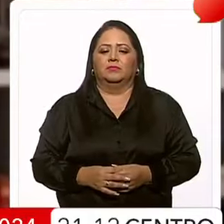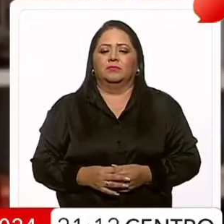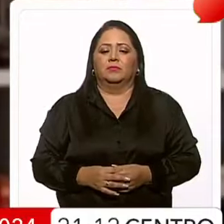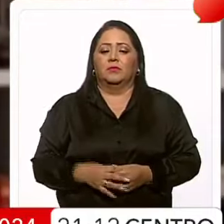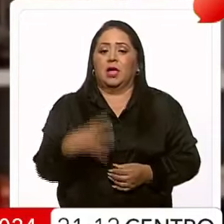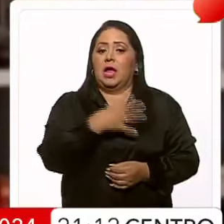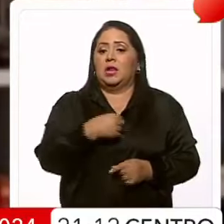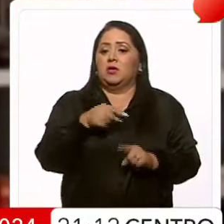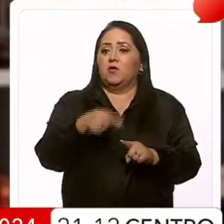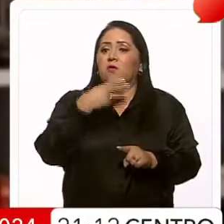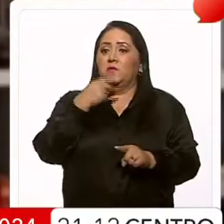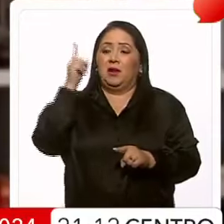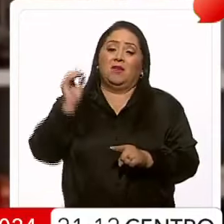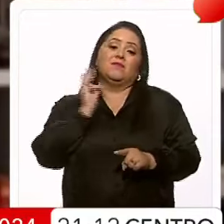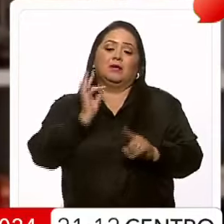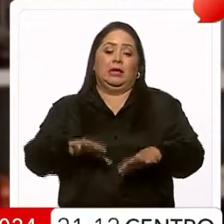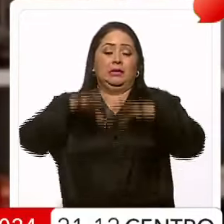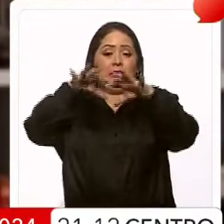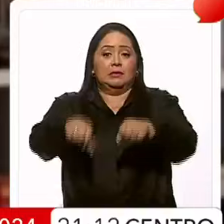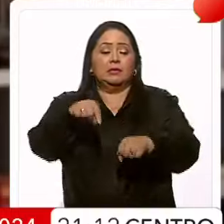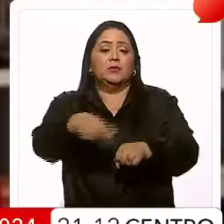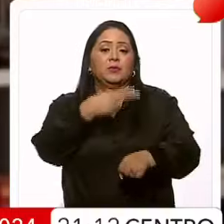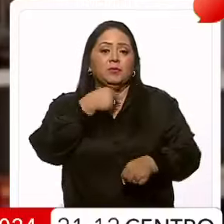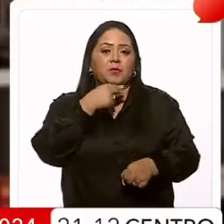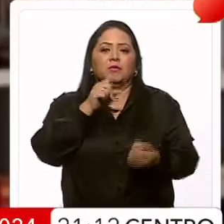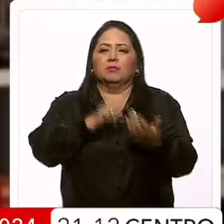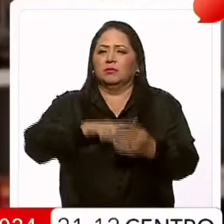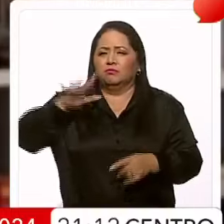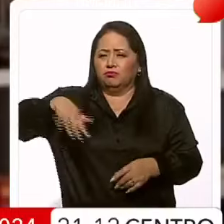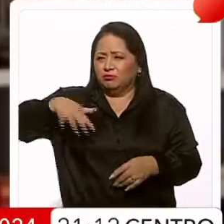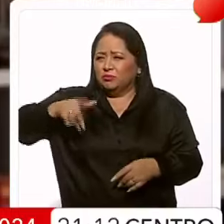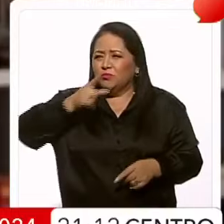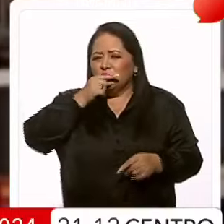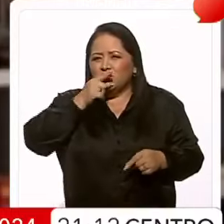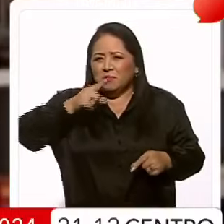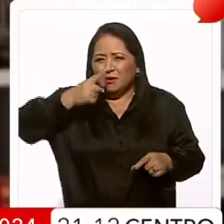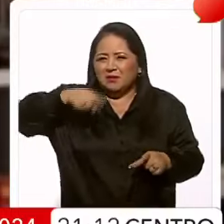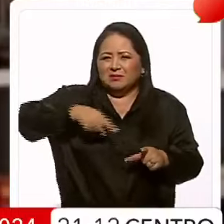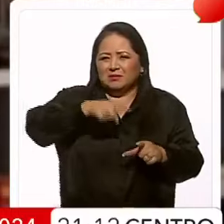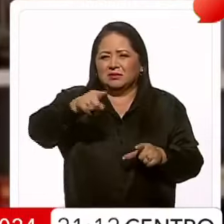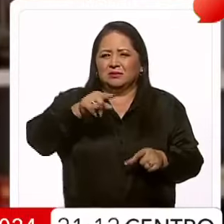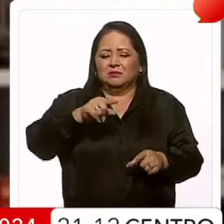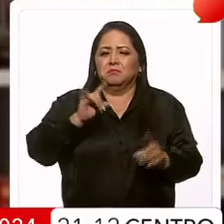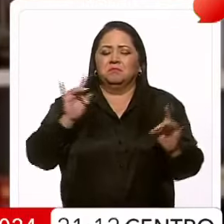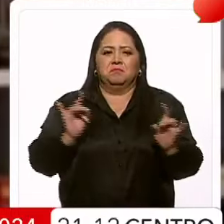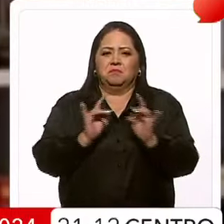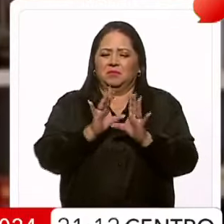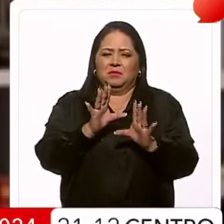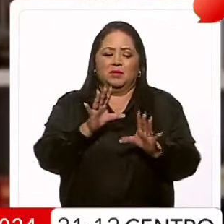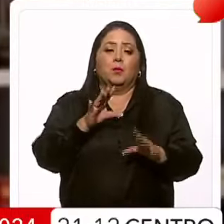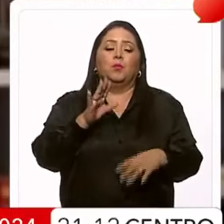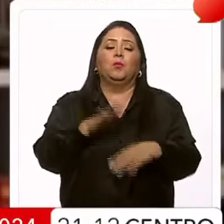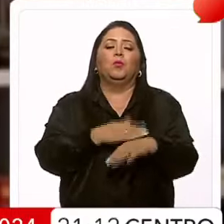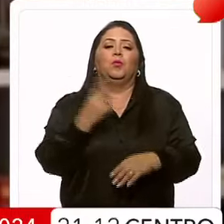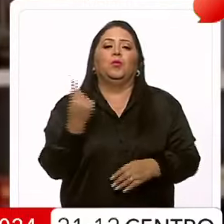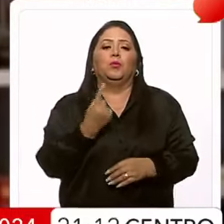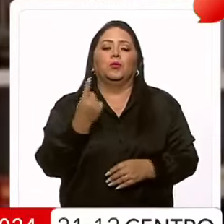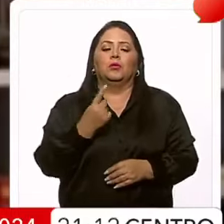Al hijo del Marro lo detiene la Fiscalía del Estado en un operativo un poco casual, un poco fortuito,